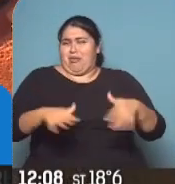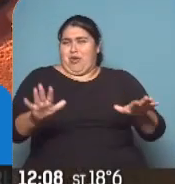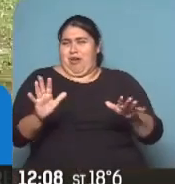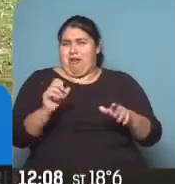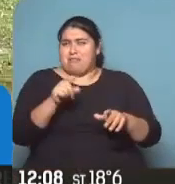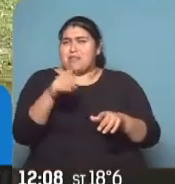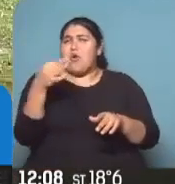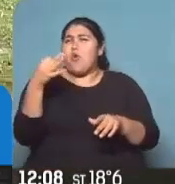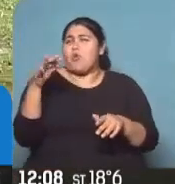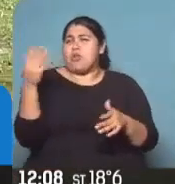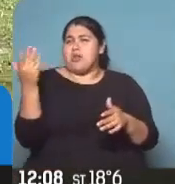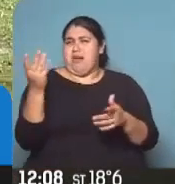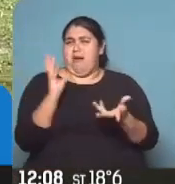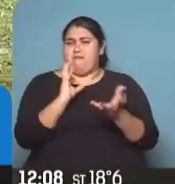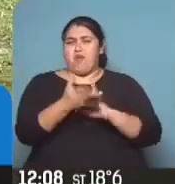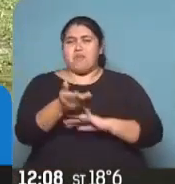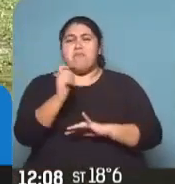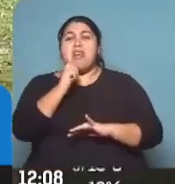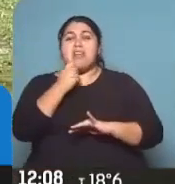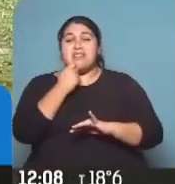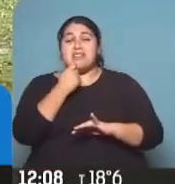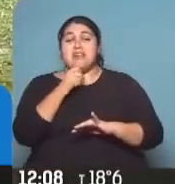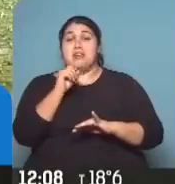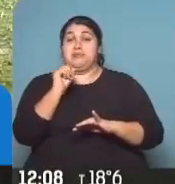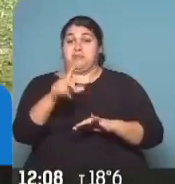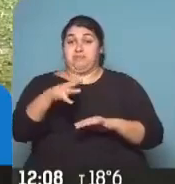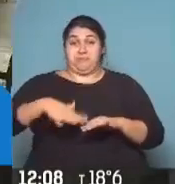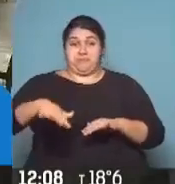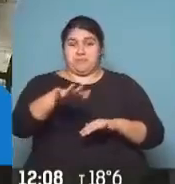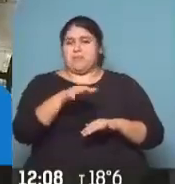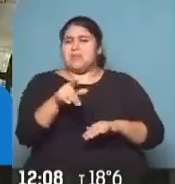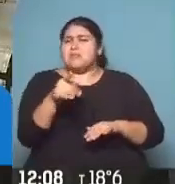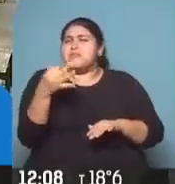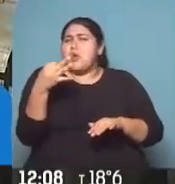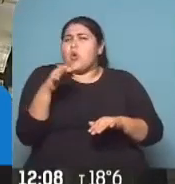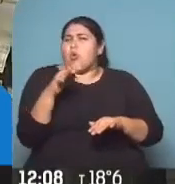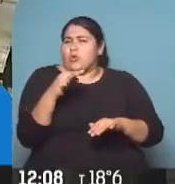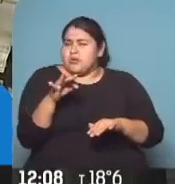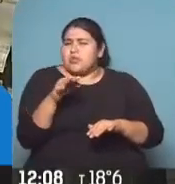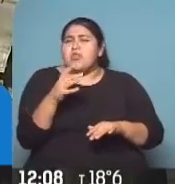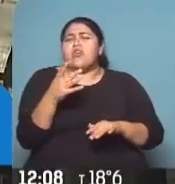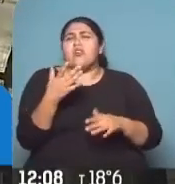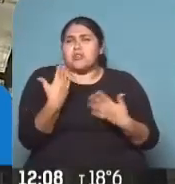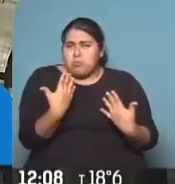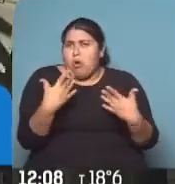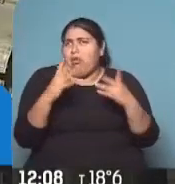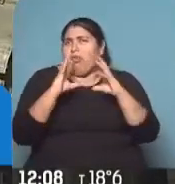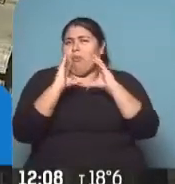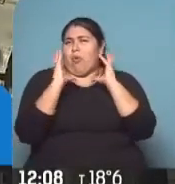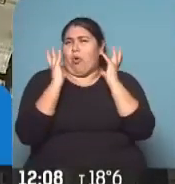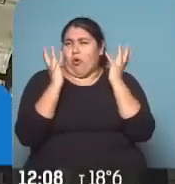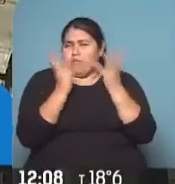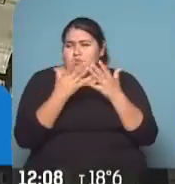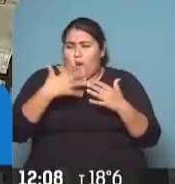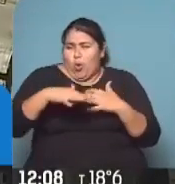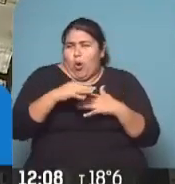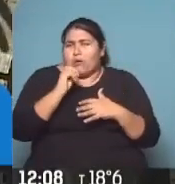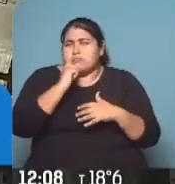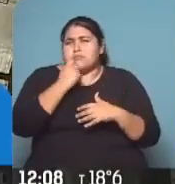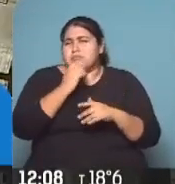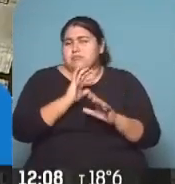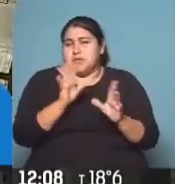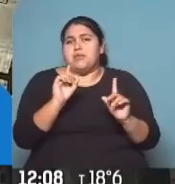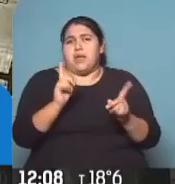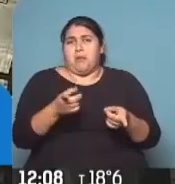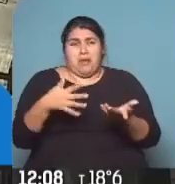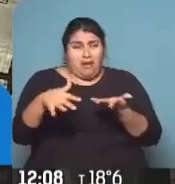única que es maravillosa estos esteros son realmente algo único algo único en el mundo y alrededor de ellos se pueden hacer